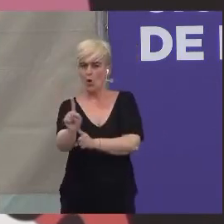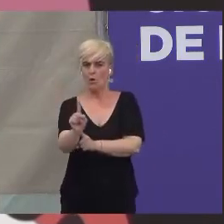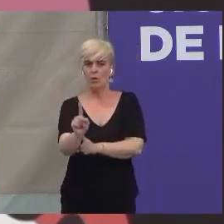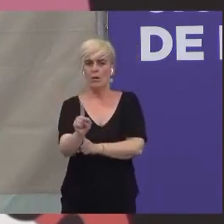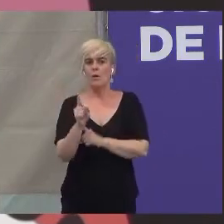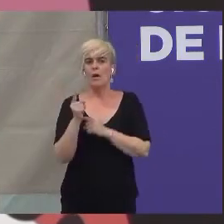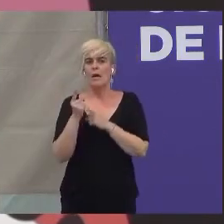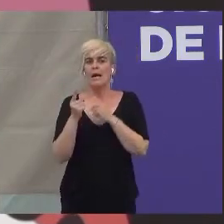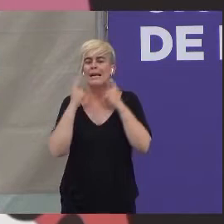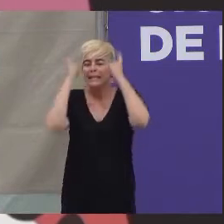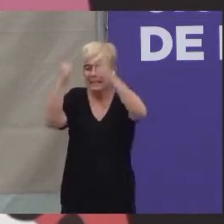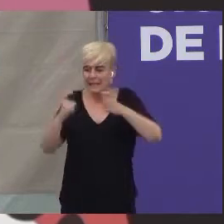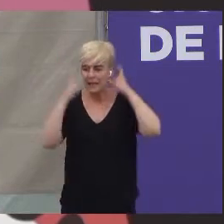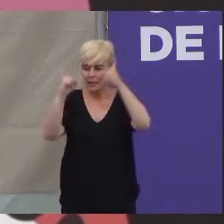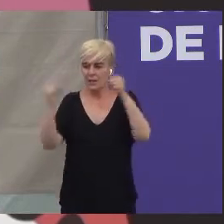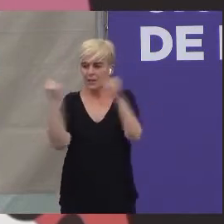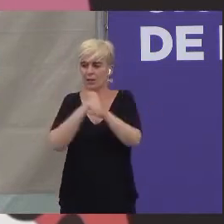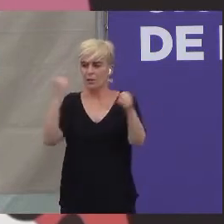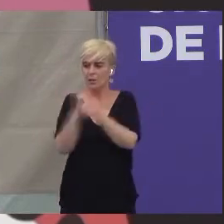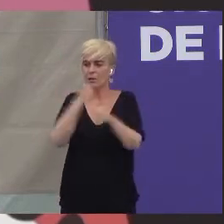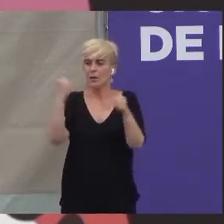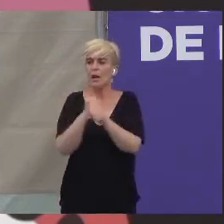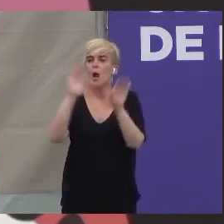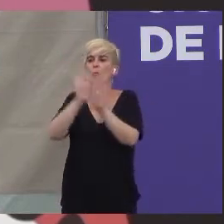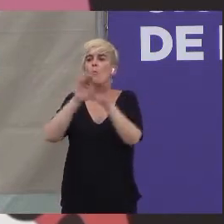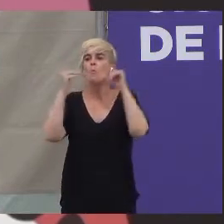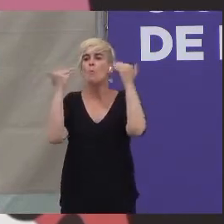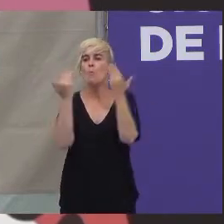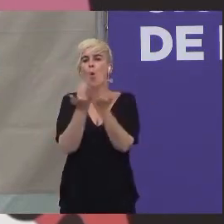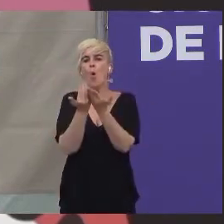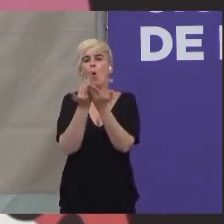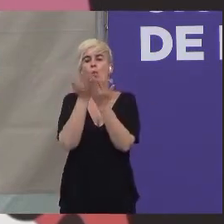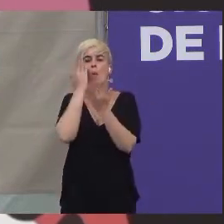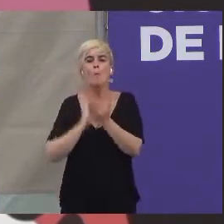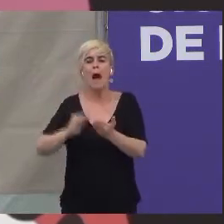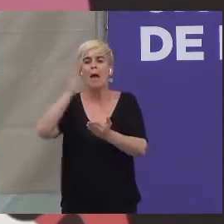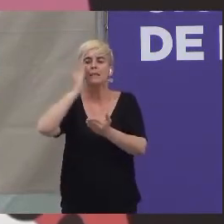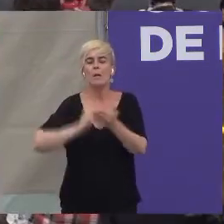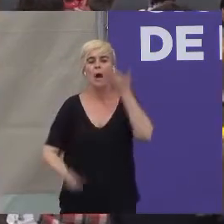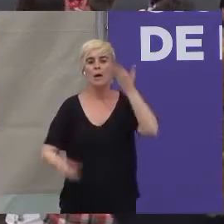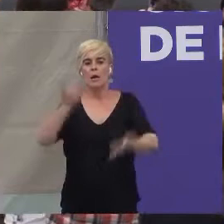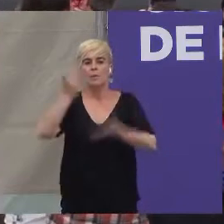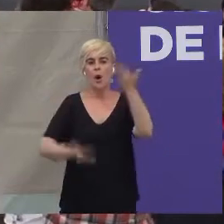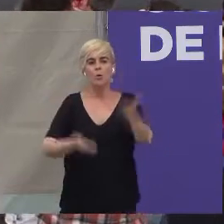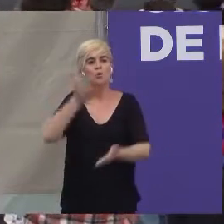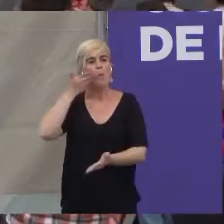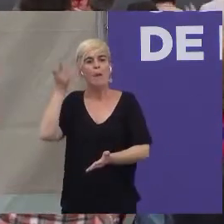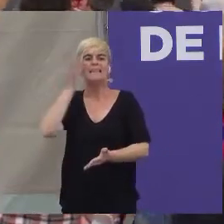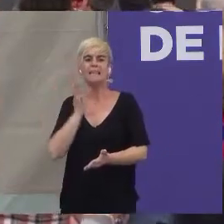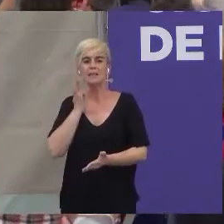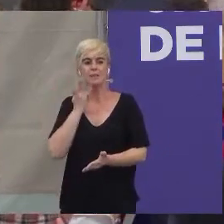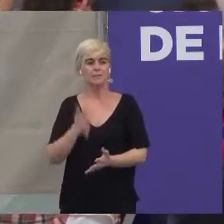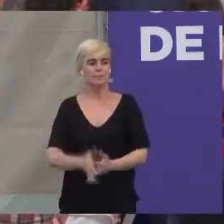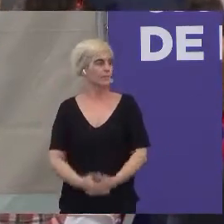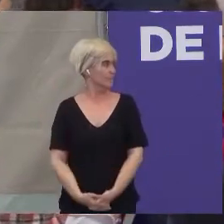sobretot tractem de treballar per a que aquest món sigui un món més amable, més just, més digne.